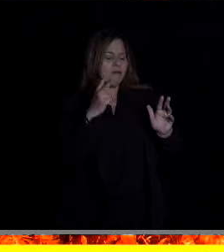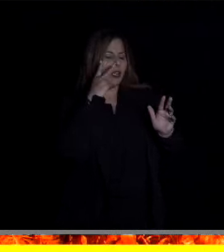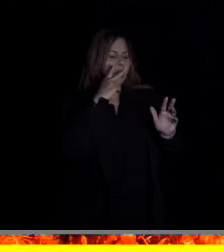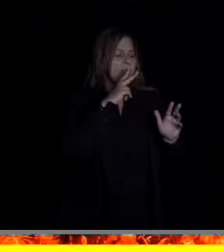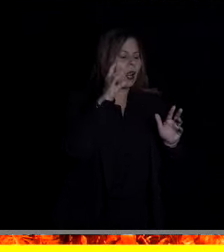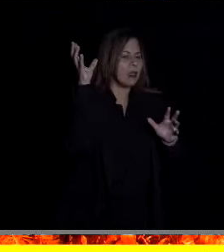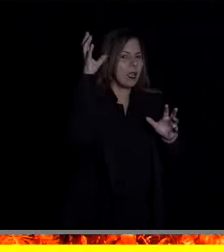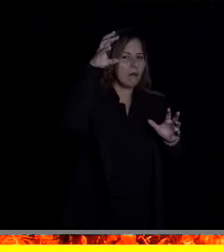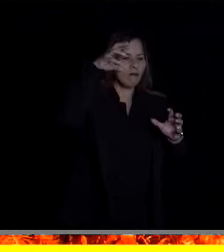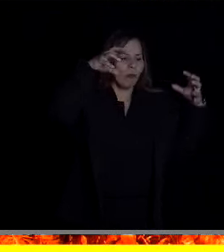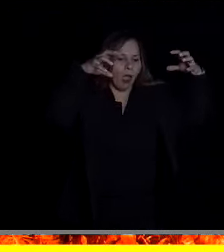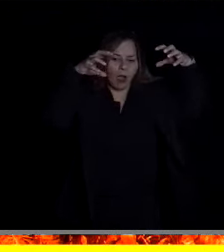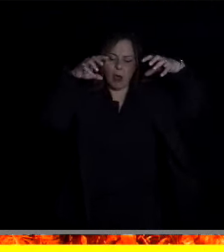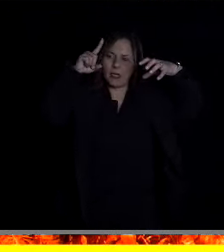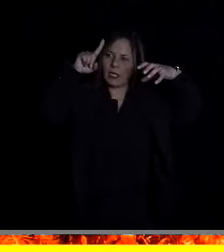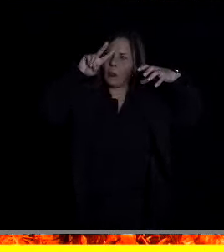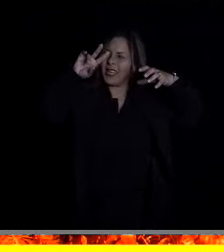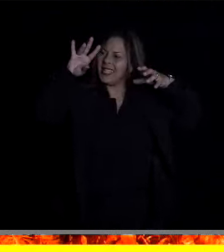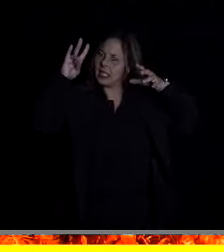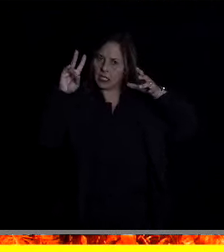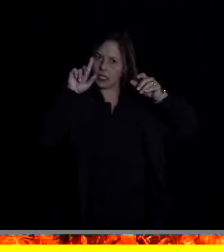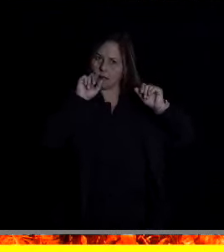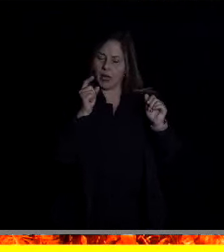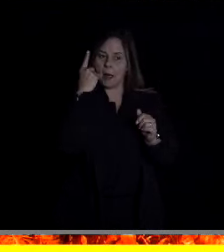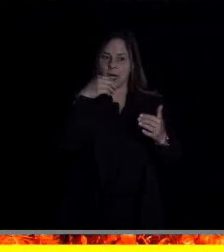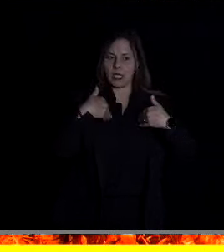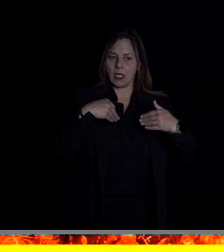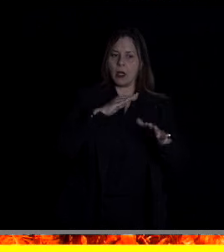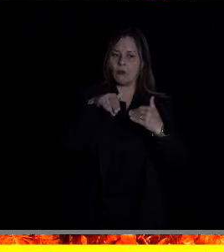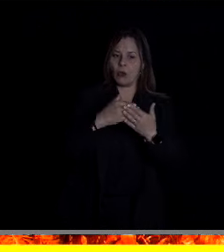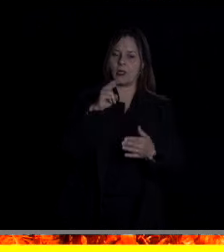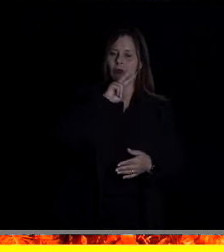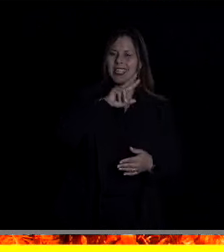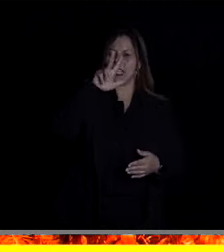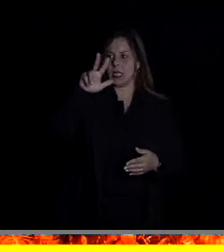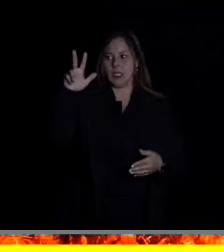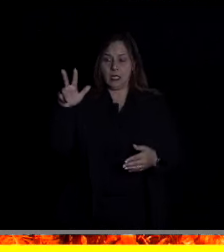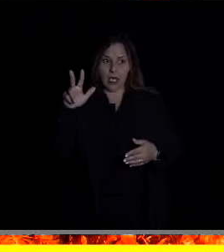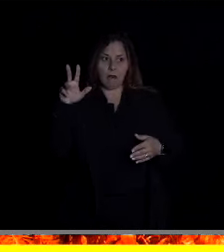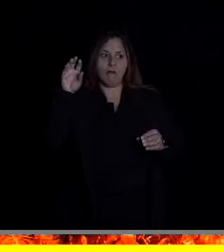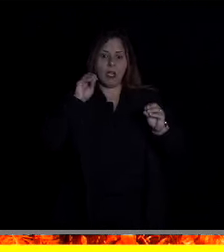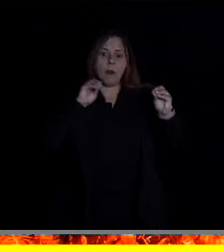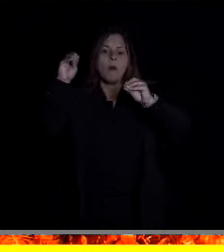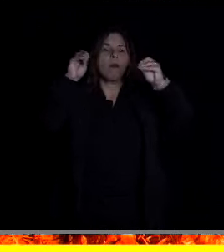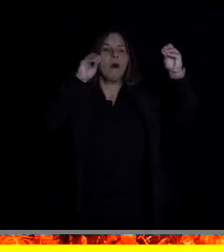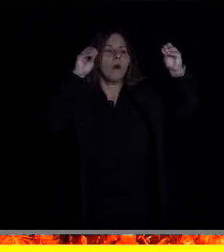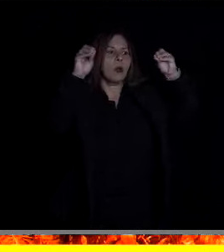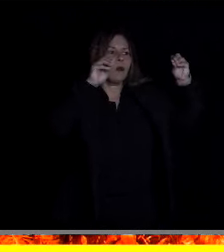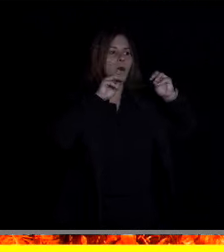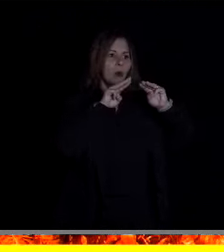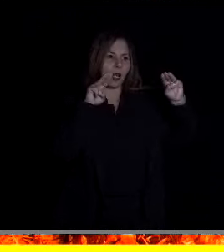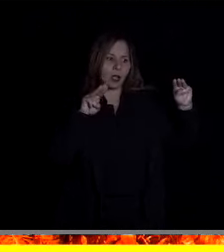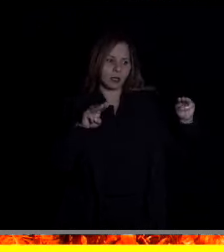en 127 para tener un total de 233 y van a estar ubicadas estratégicamente y le proveeremos a todo el personal